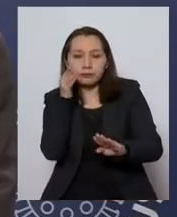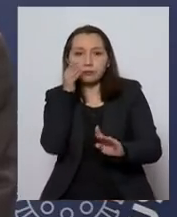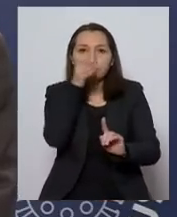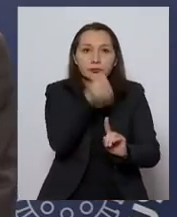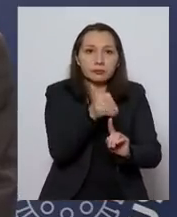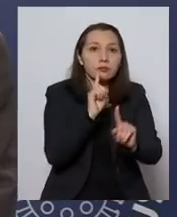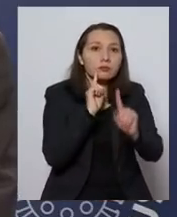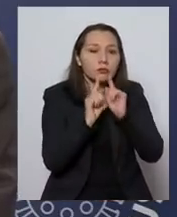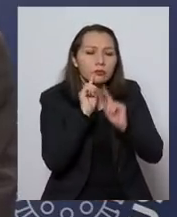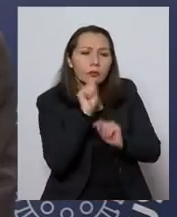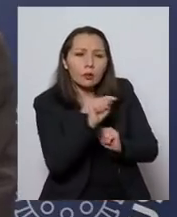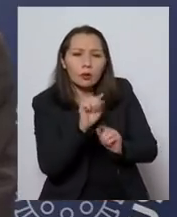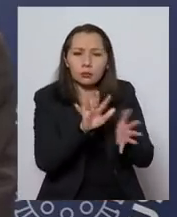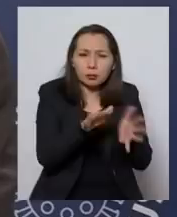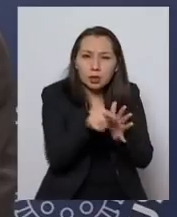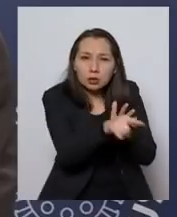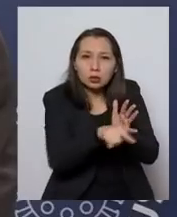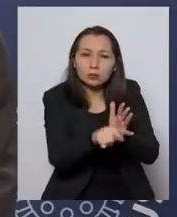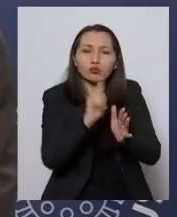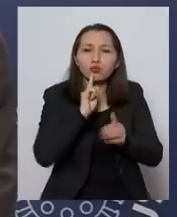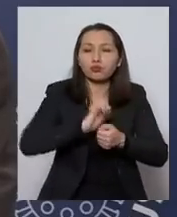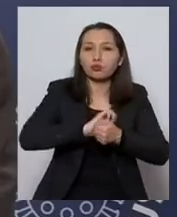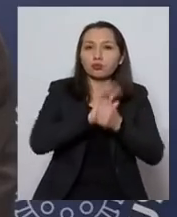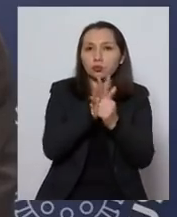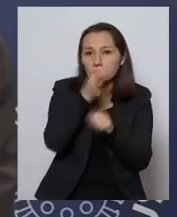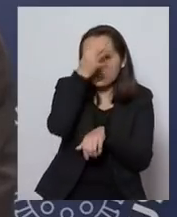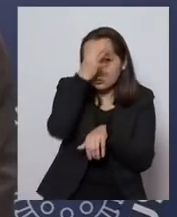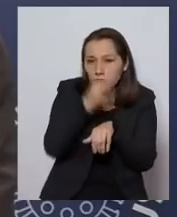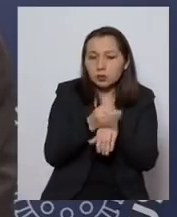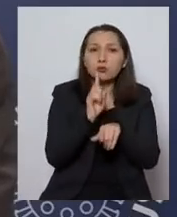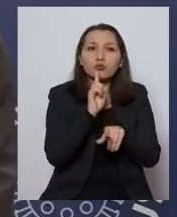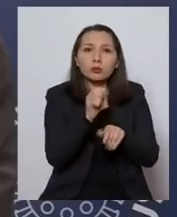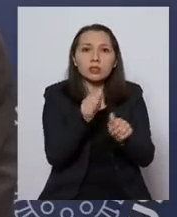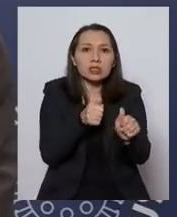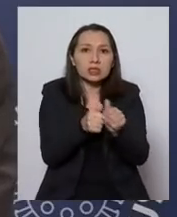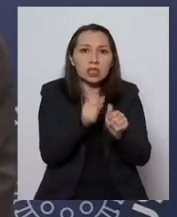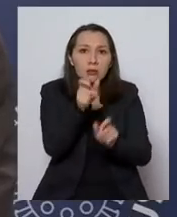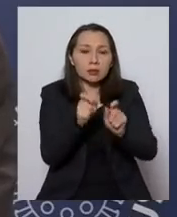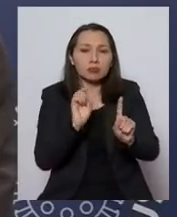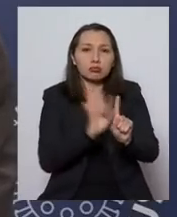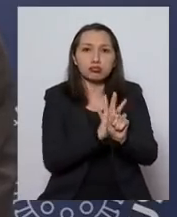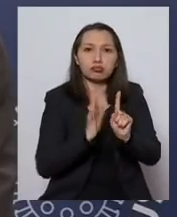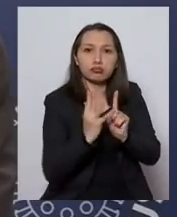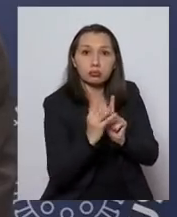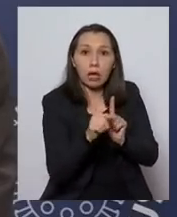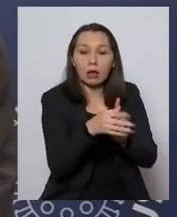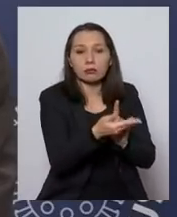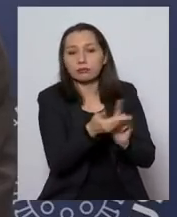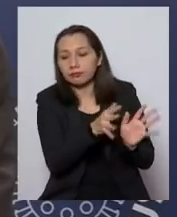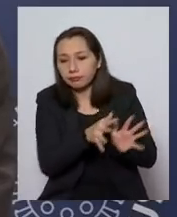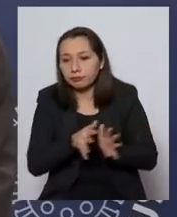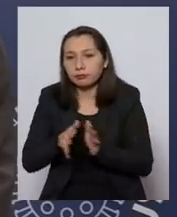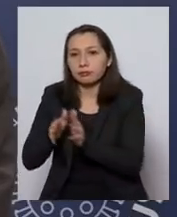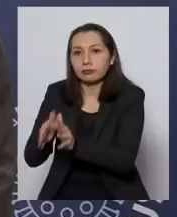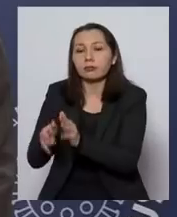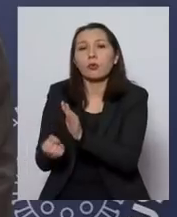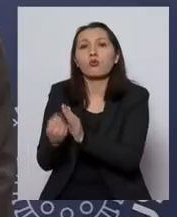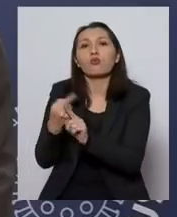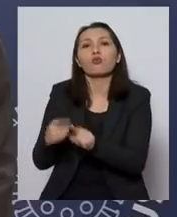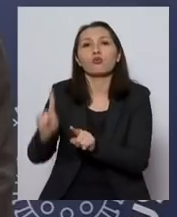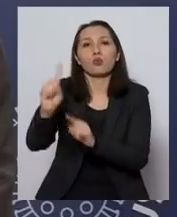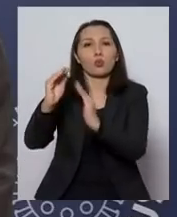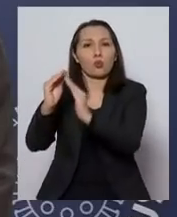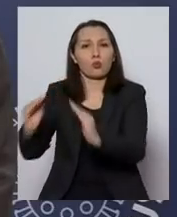mediante testeo a los pacientes, a sus contactos y permitirles un aislamiento, una